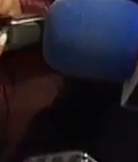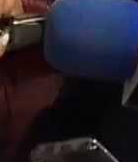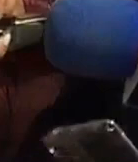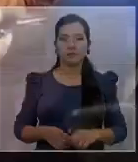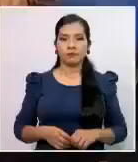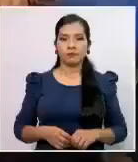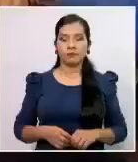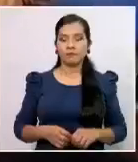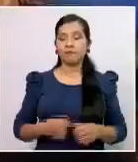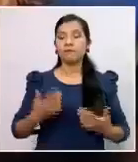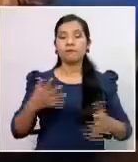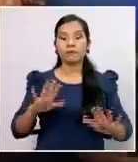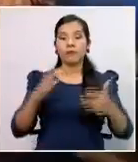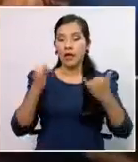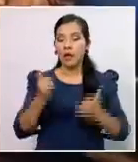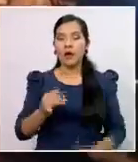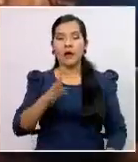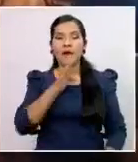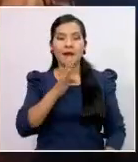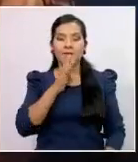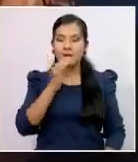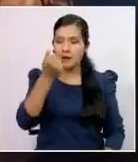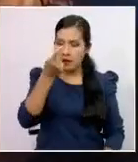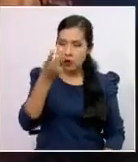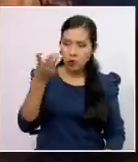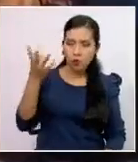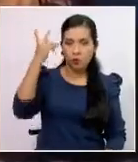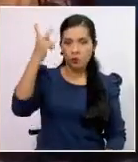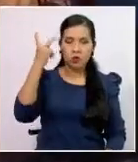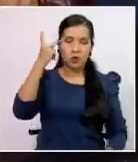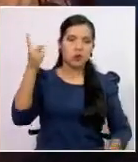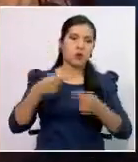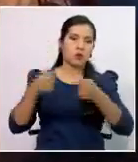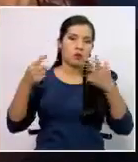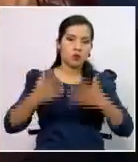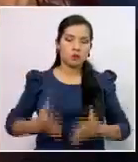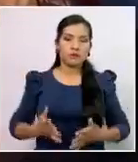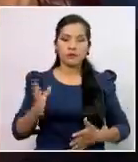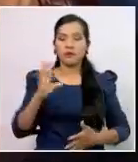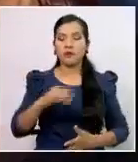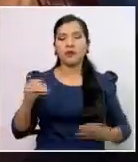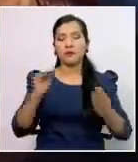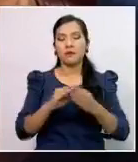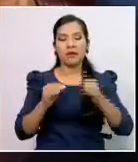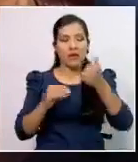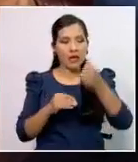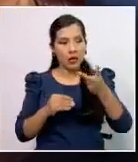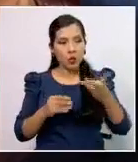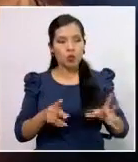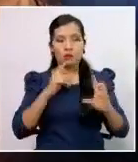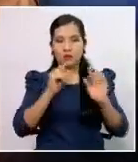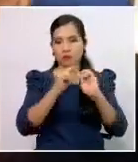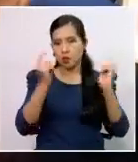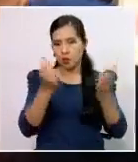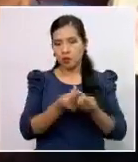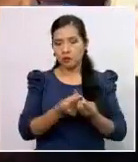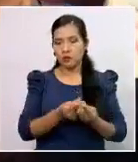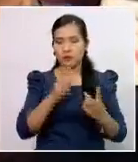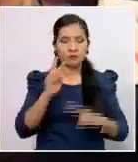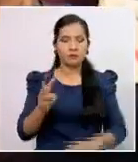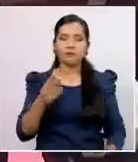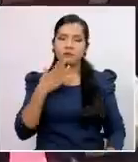que la aseveración de algunos políticos de oposición y de algunos sectores son